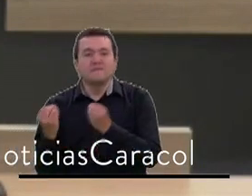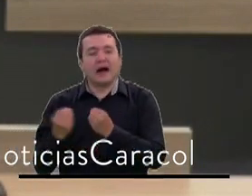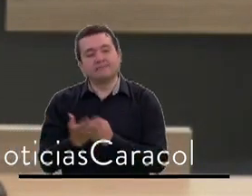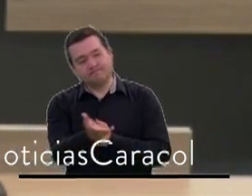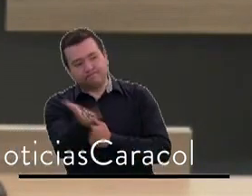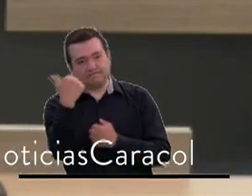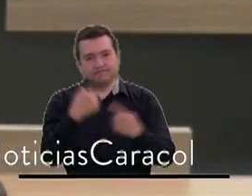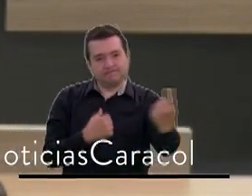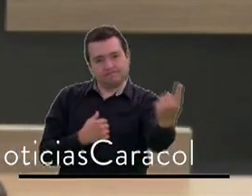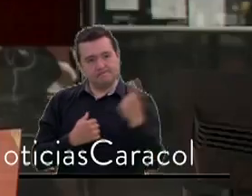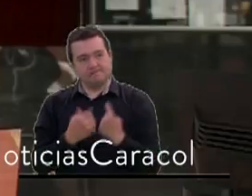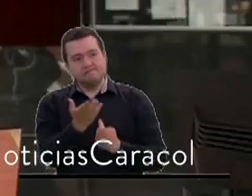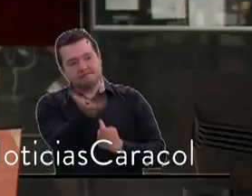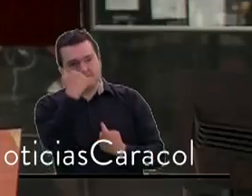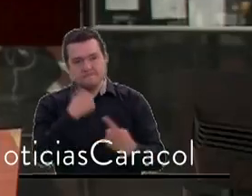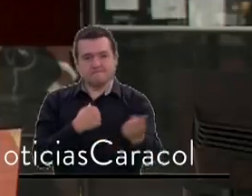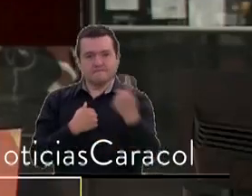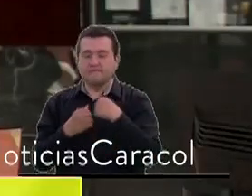grupo guerrillero.